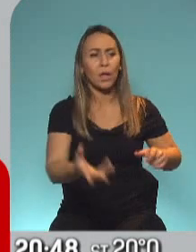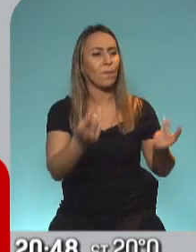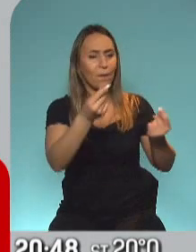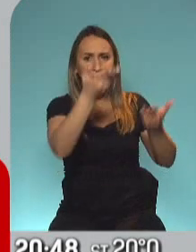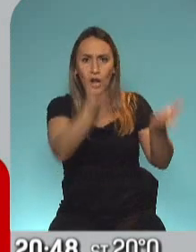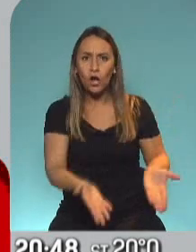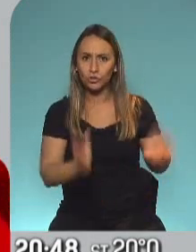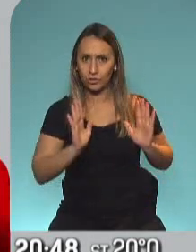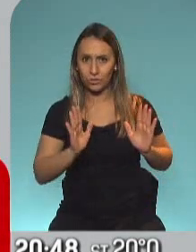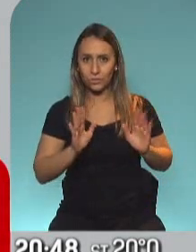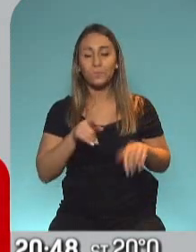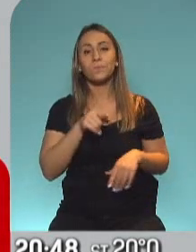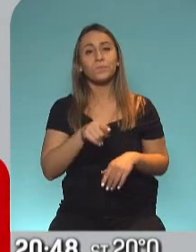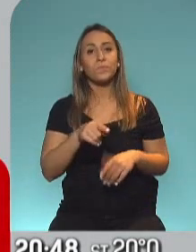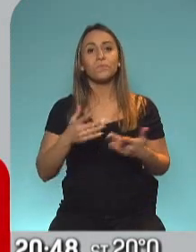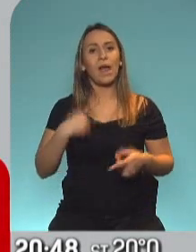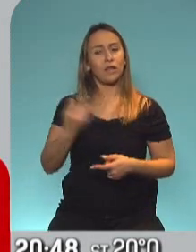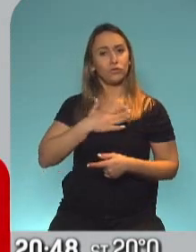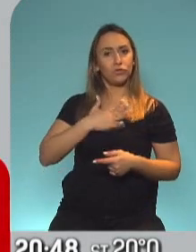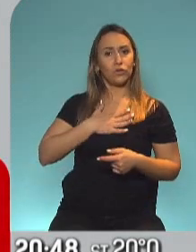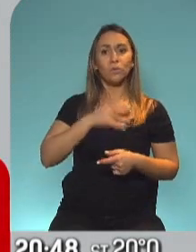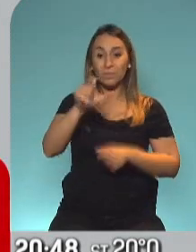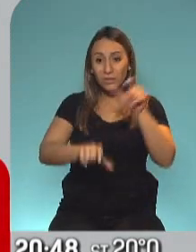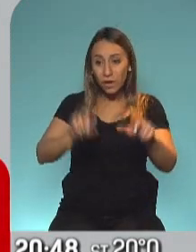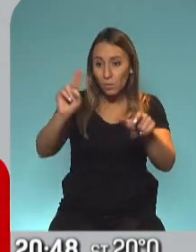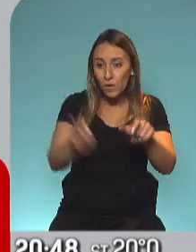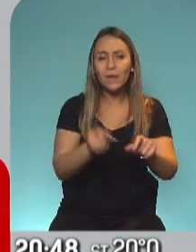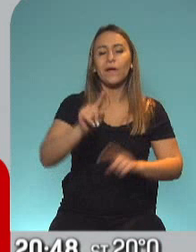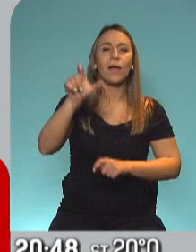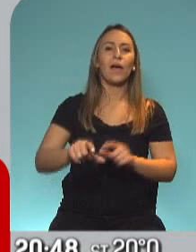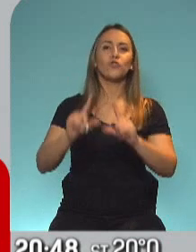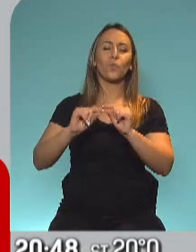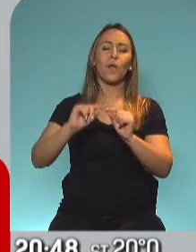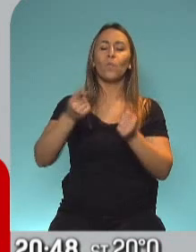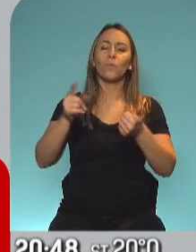personas, con el valor humano de las personas. Para nosotros cada víctima tiene un nombre y apellido, no es un